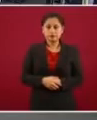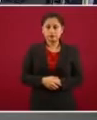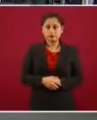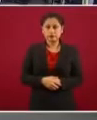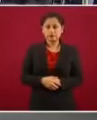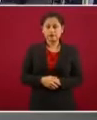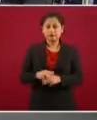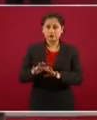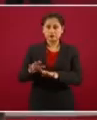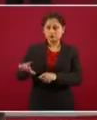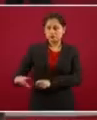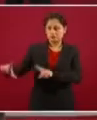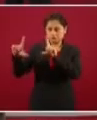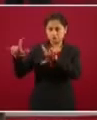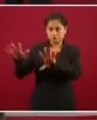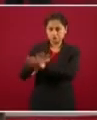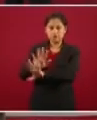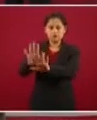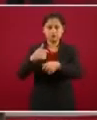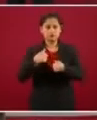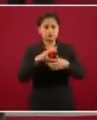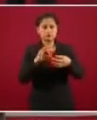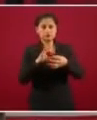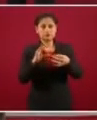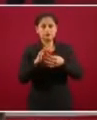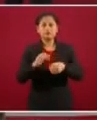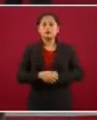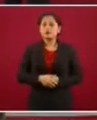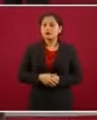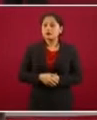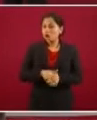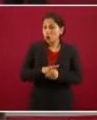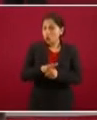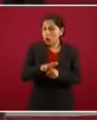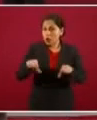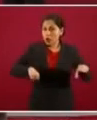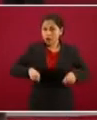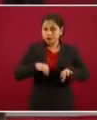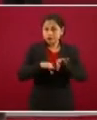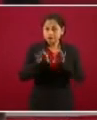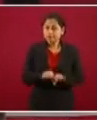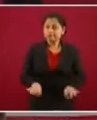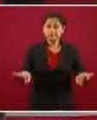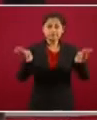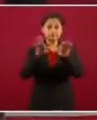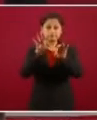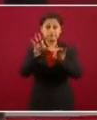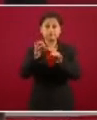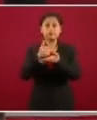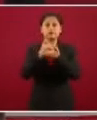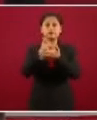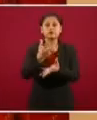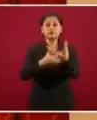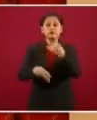Ahorita la ponen, pero mientras les doy los generales, los sectores considerados esenciales para el funcionamiento fundamental de la economía,